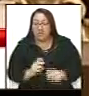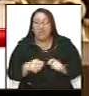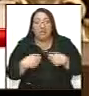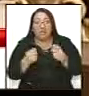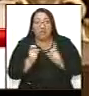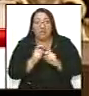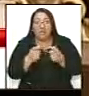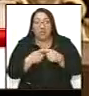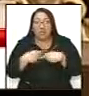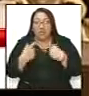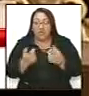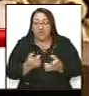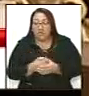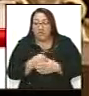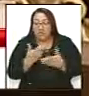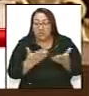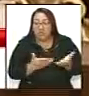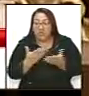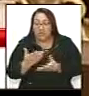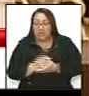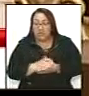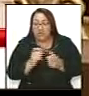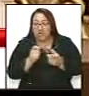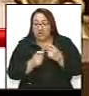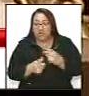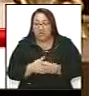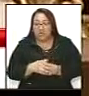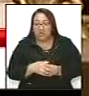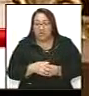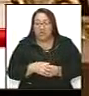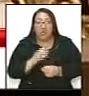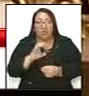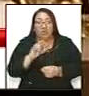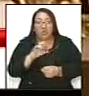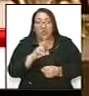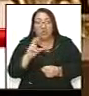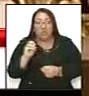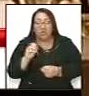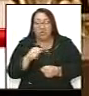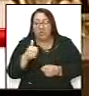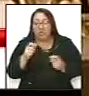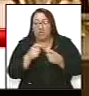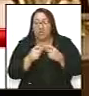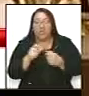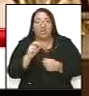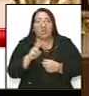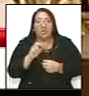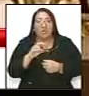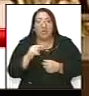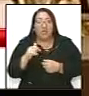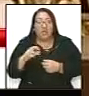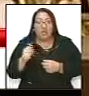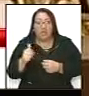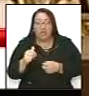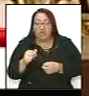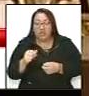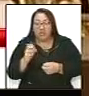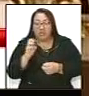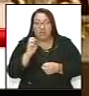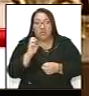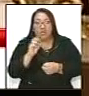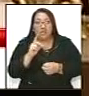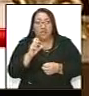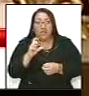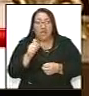a los señores congresistas, doy la bienvenida al congresista Edilberto Curro, al congresista Edwin Vergara, al congresista Edmundo del